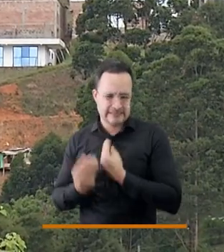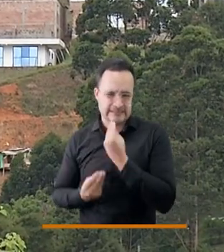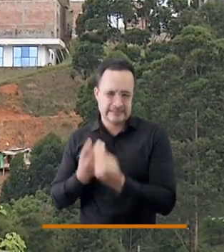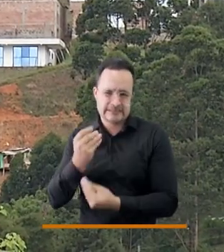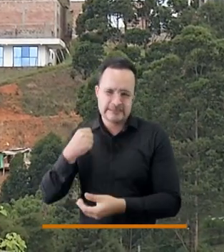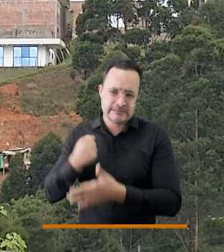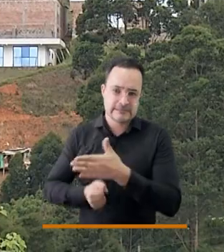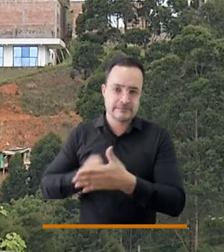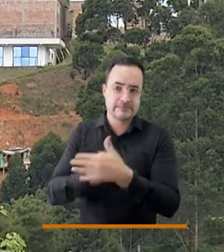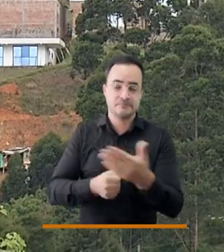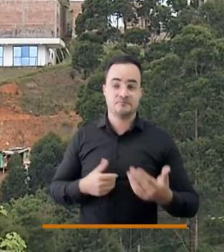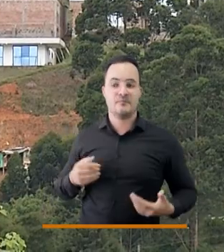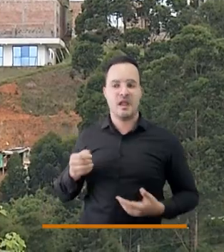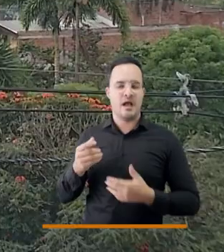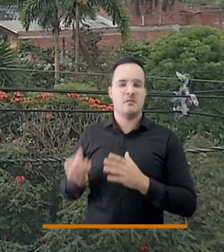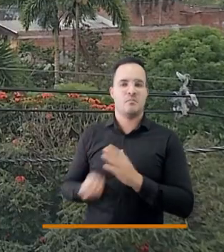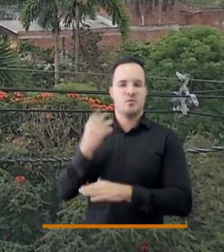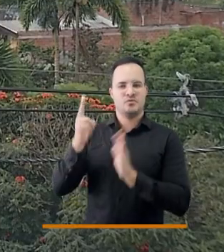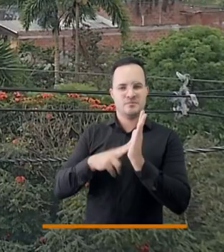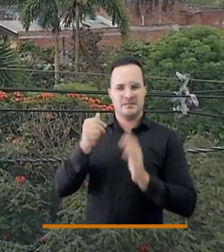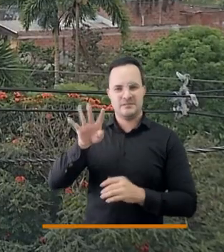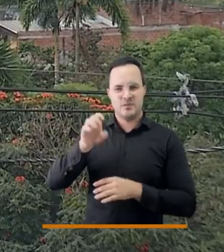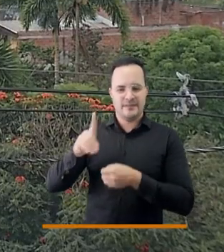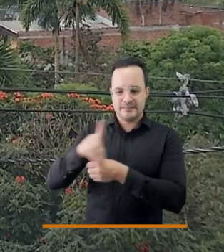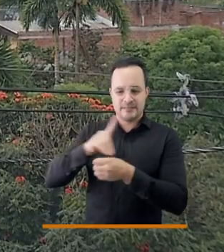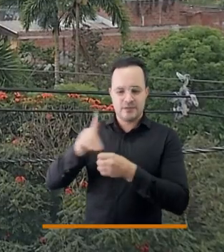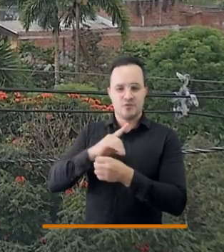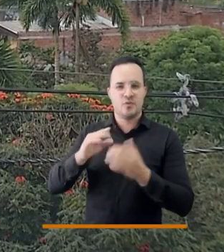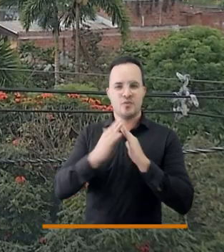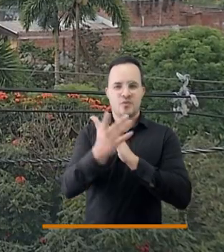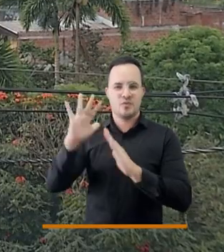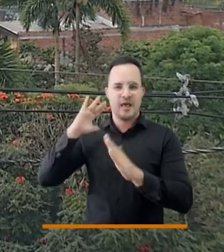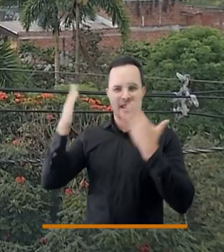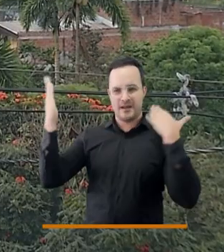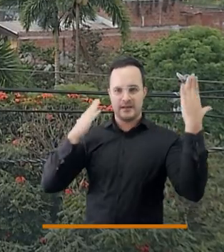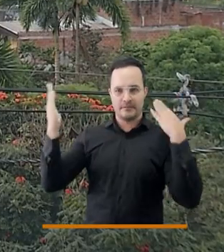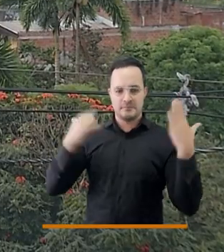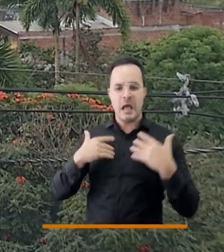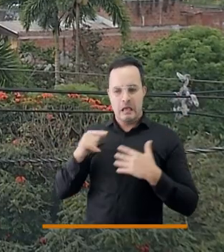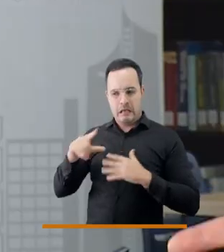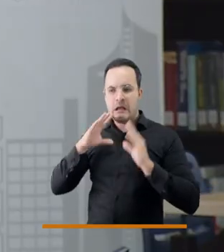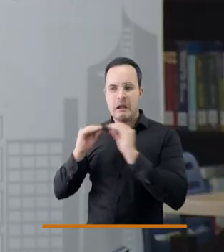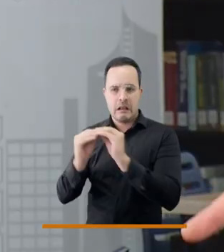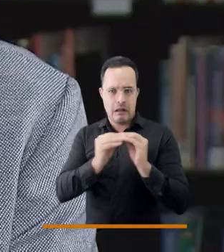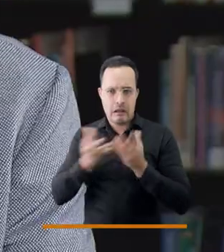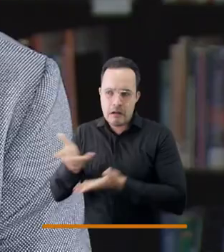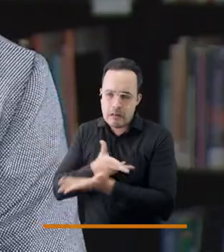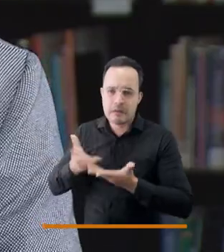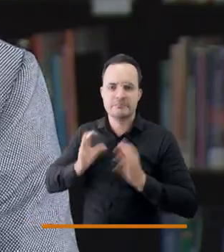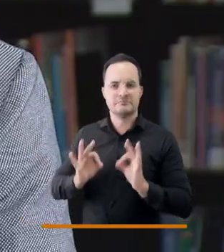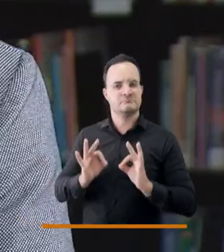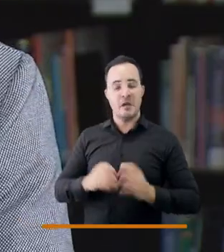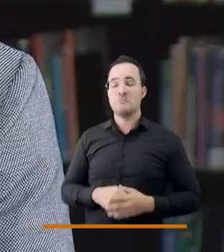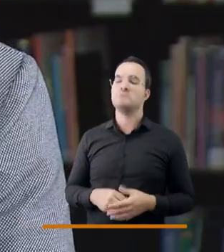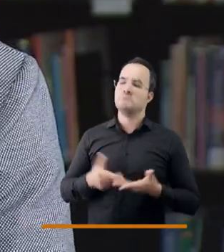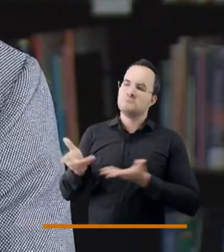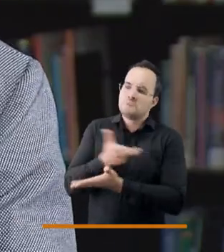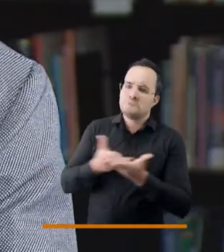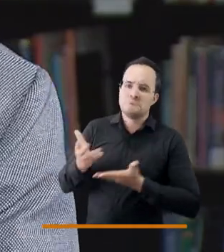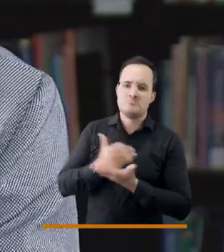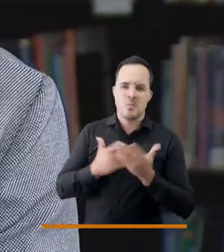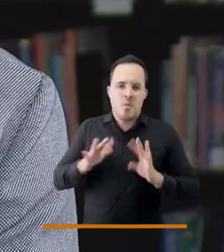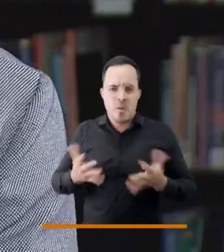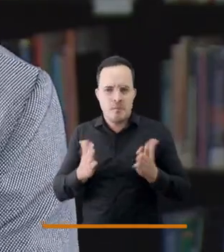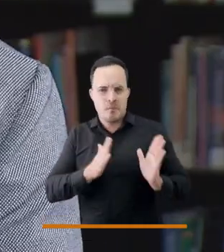el Distrito Rural Campesino, se planificó el uso del territorio y, al parecer, en el sitio donde se va